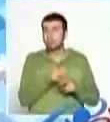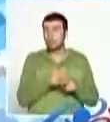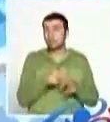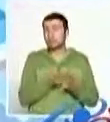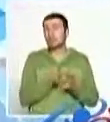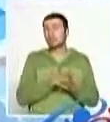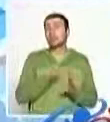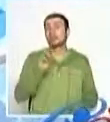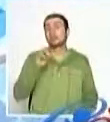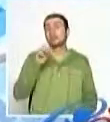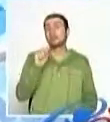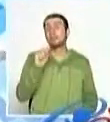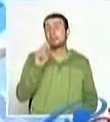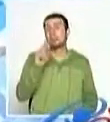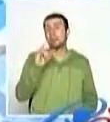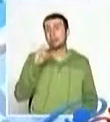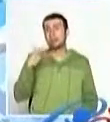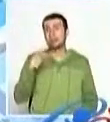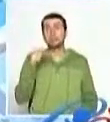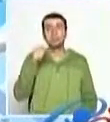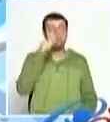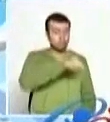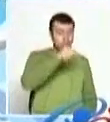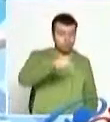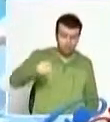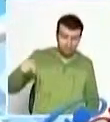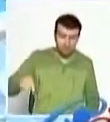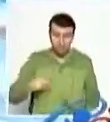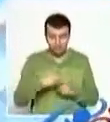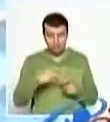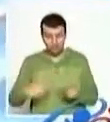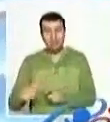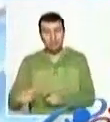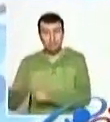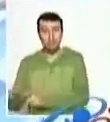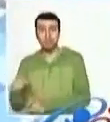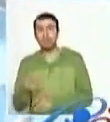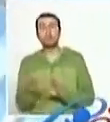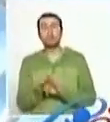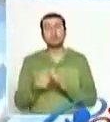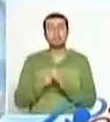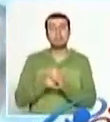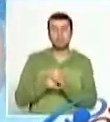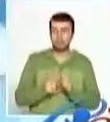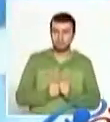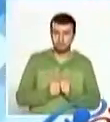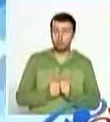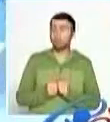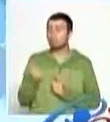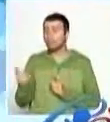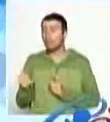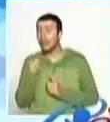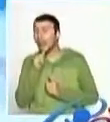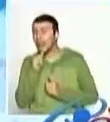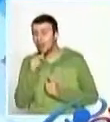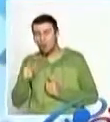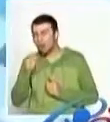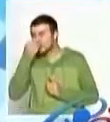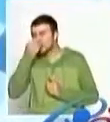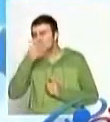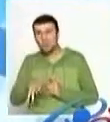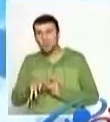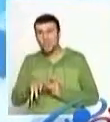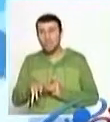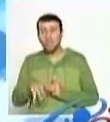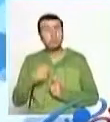espacio extracelular y las baldosas del fondo son las células. Entonces, si esta agua se va volviendo pantanosa, yo ya no